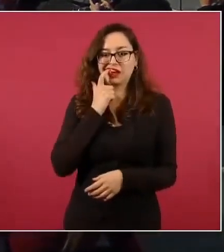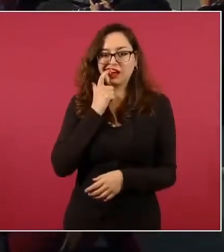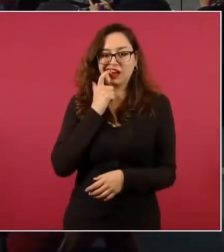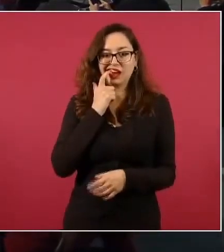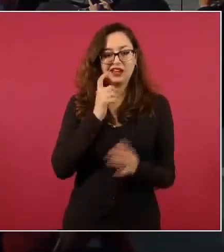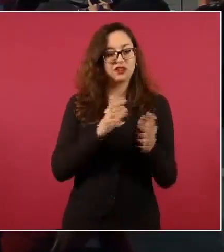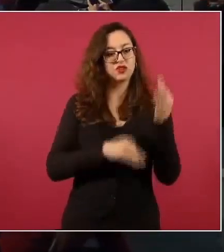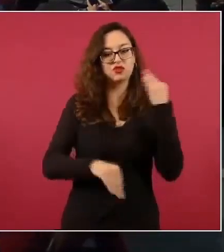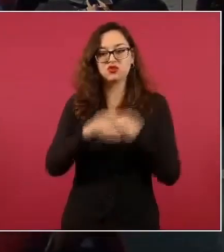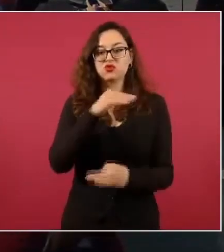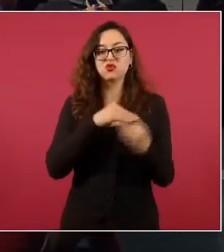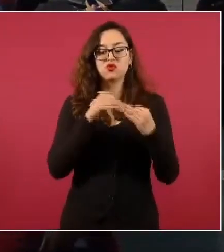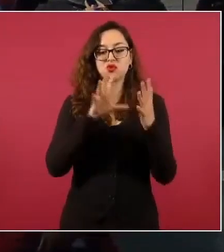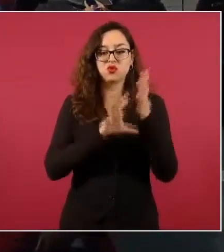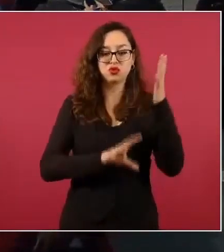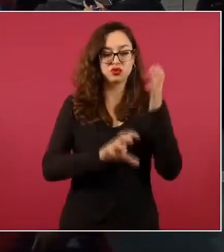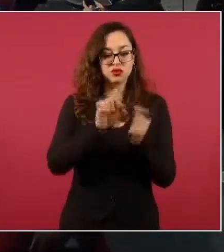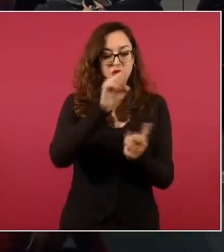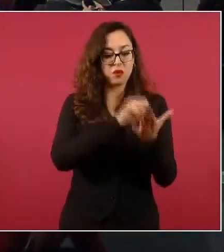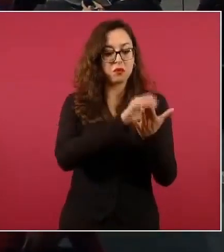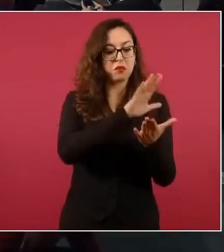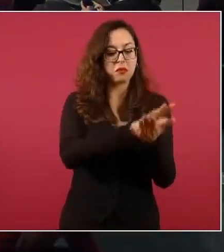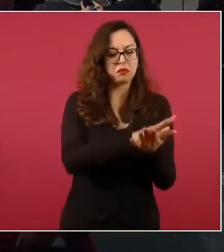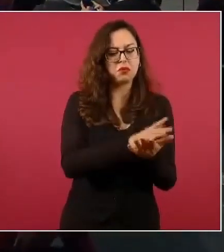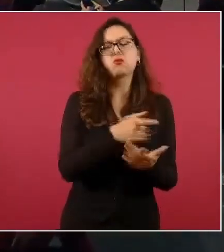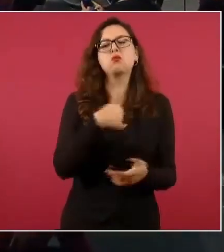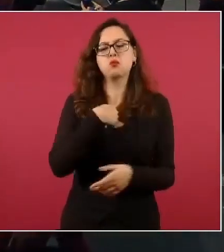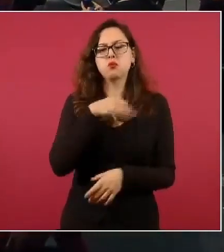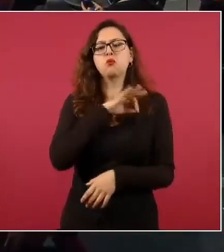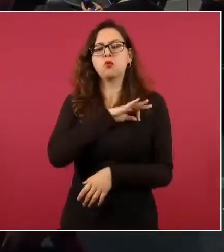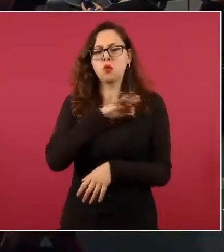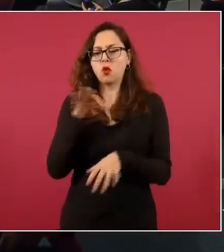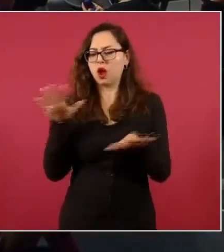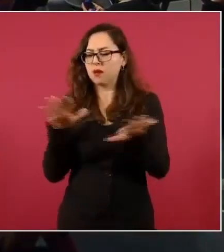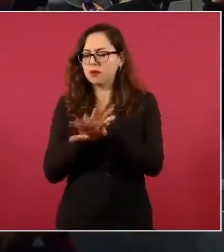Una, que sí se puede reducir el presupuesto